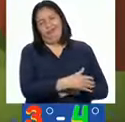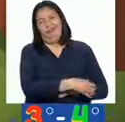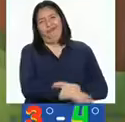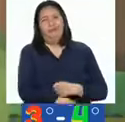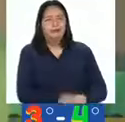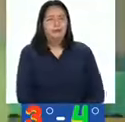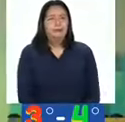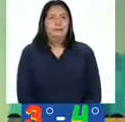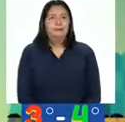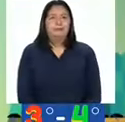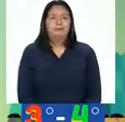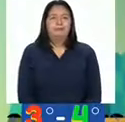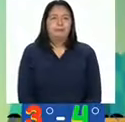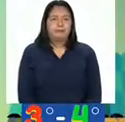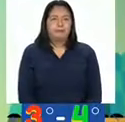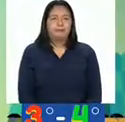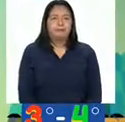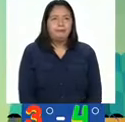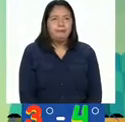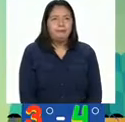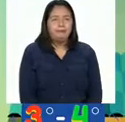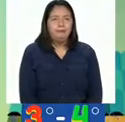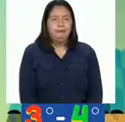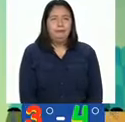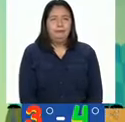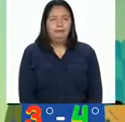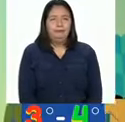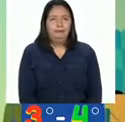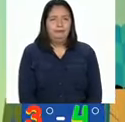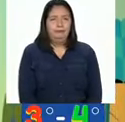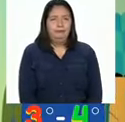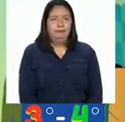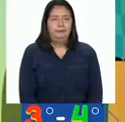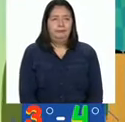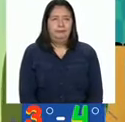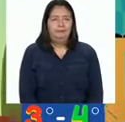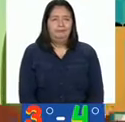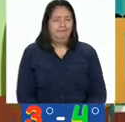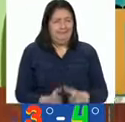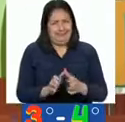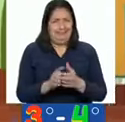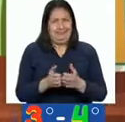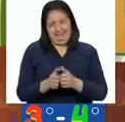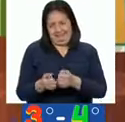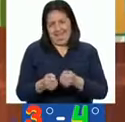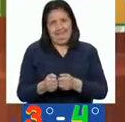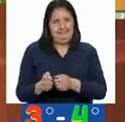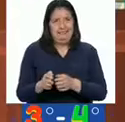Mmm.